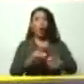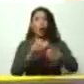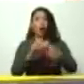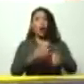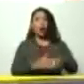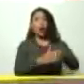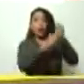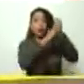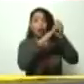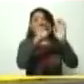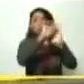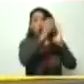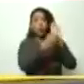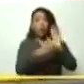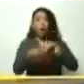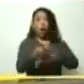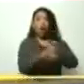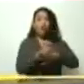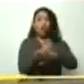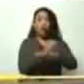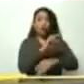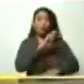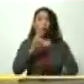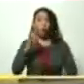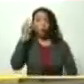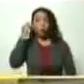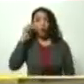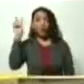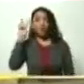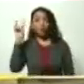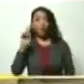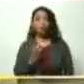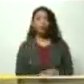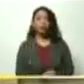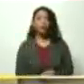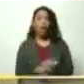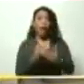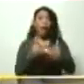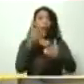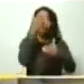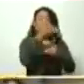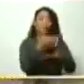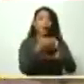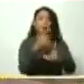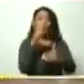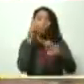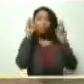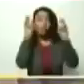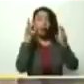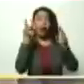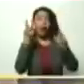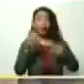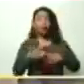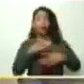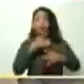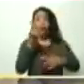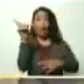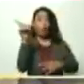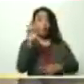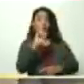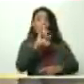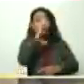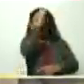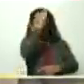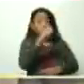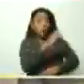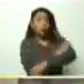dice entre el gobierno de la República Bolivariana de Venezuela y luego algo bien interesante que ellos no se reconocen como la oposición